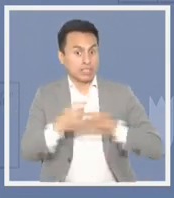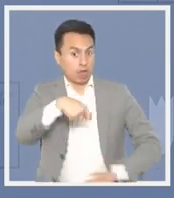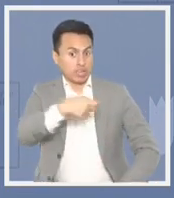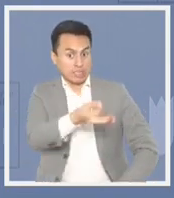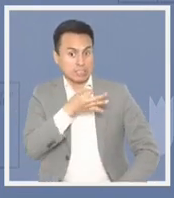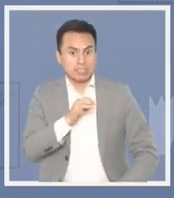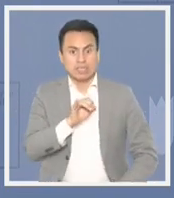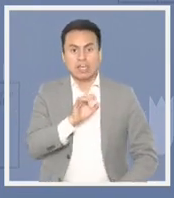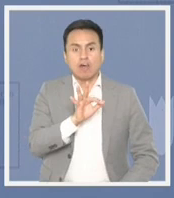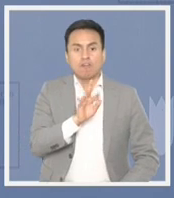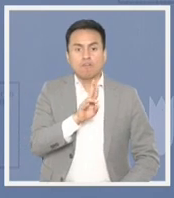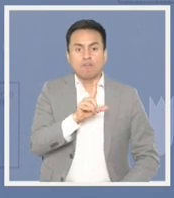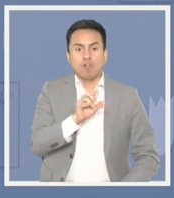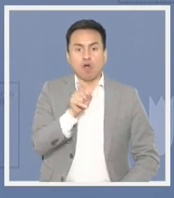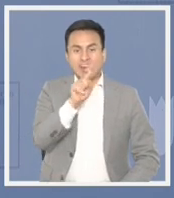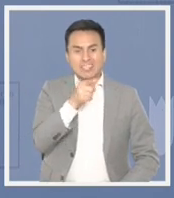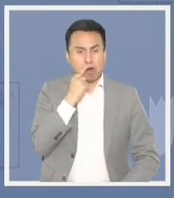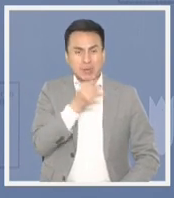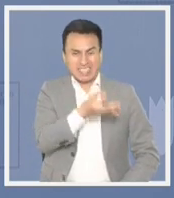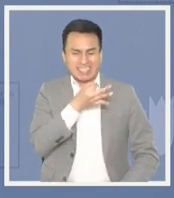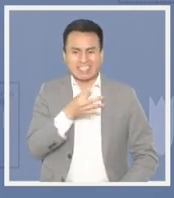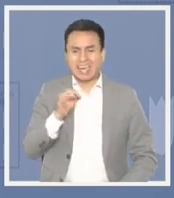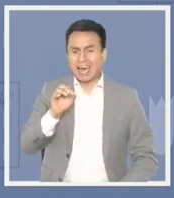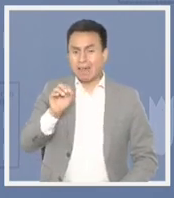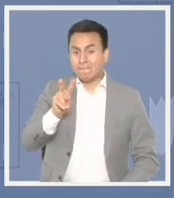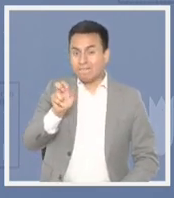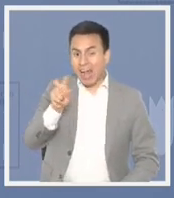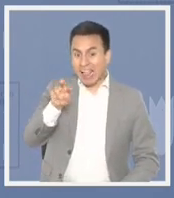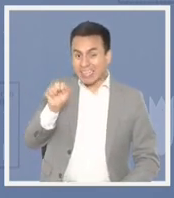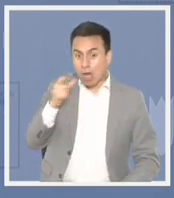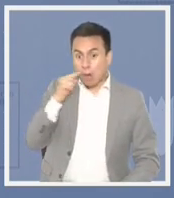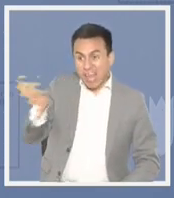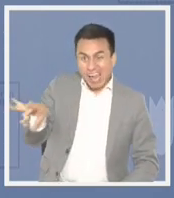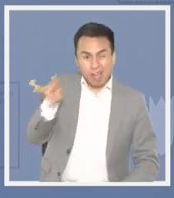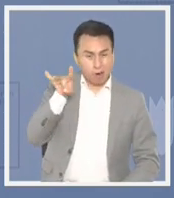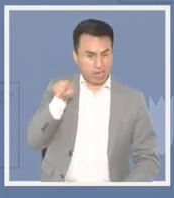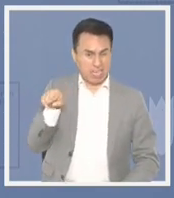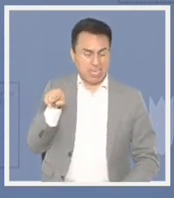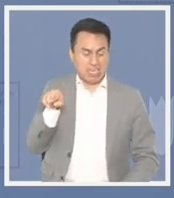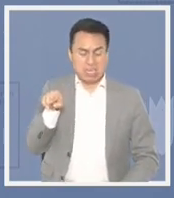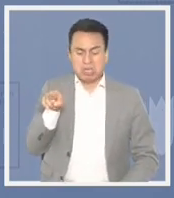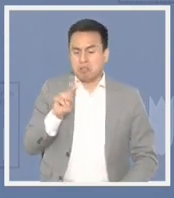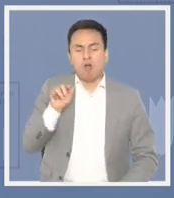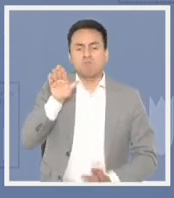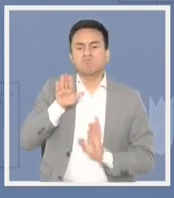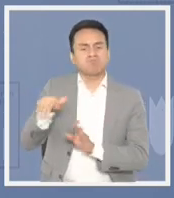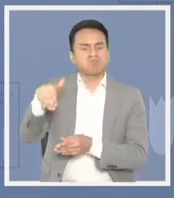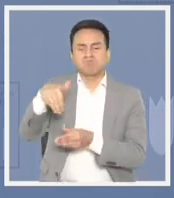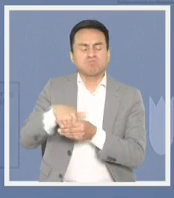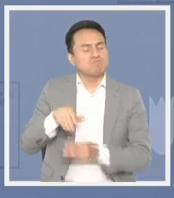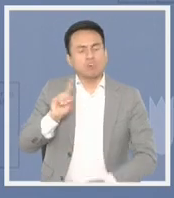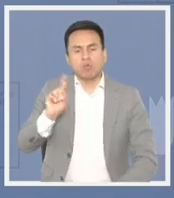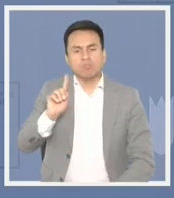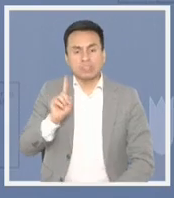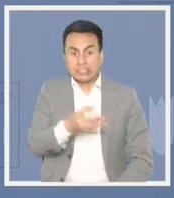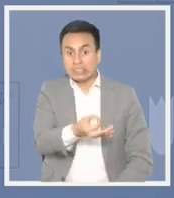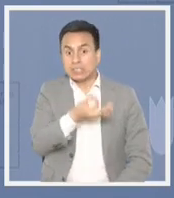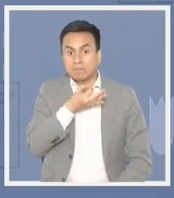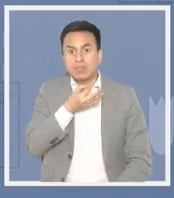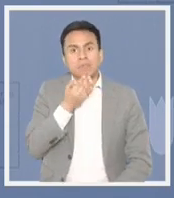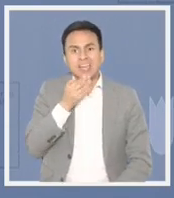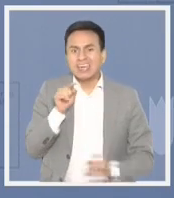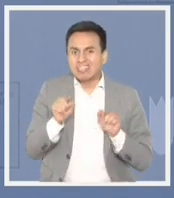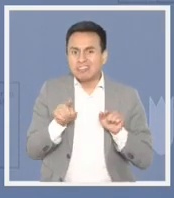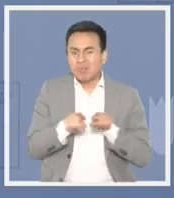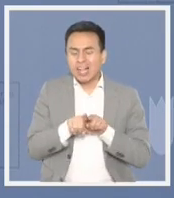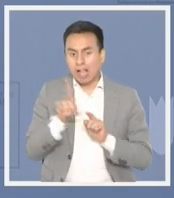por ejemplo, el senador Iván Flores, que si se escogía a Miguel Ángel Valencia, claramente no se iba a votar por esa carta y también esto